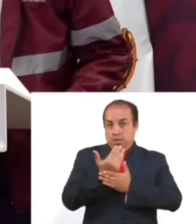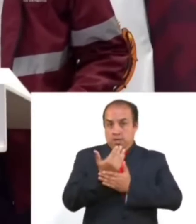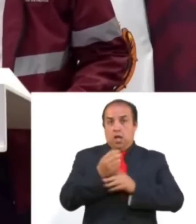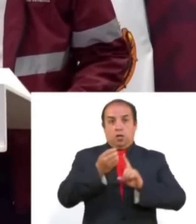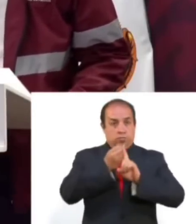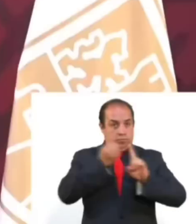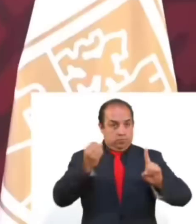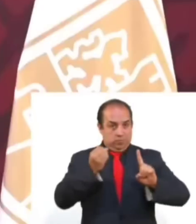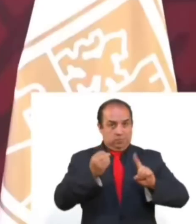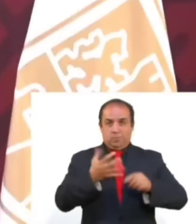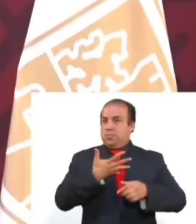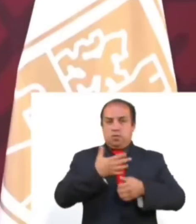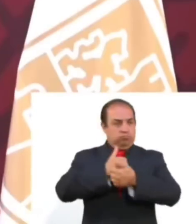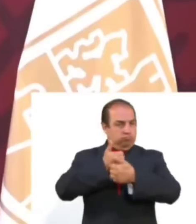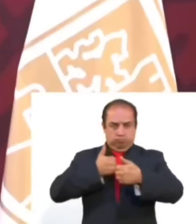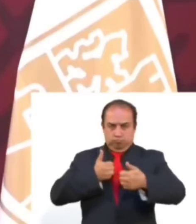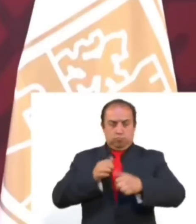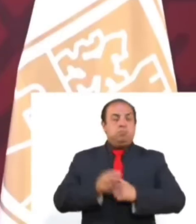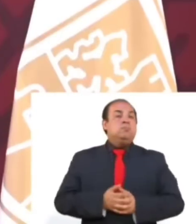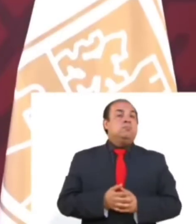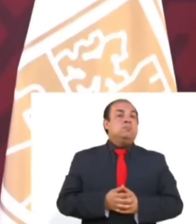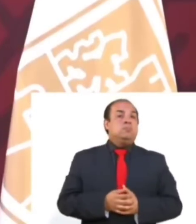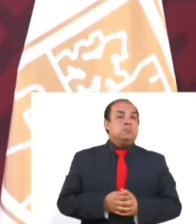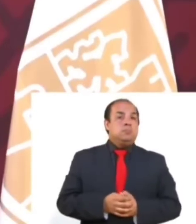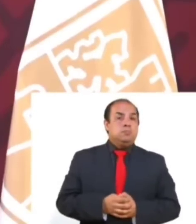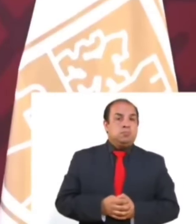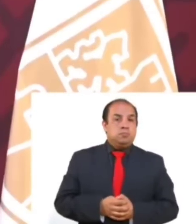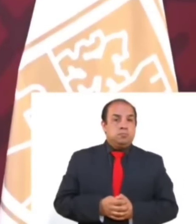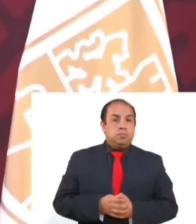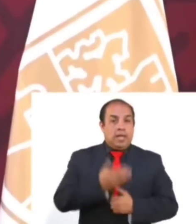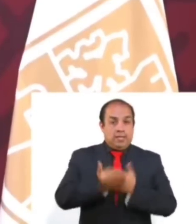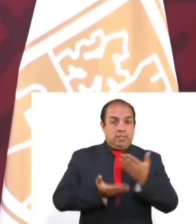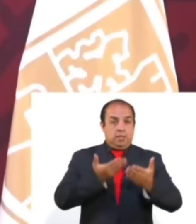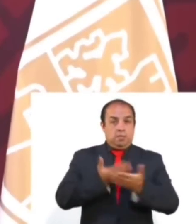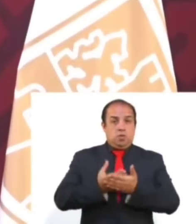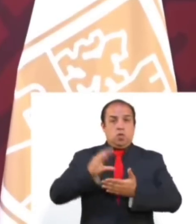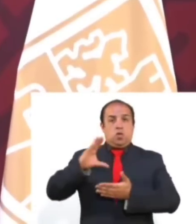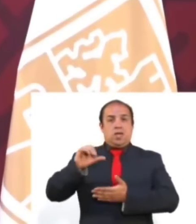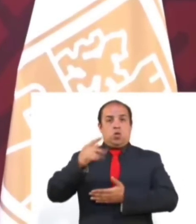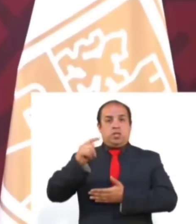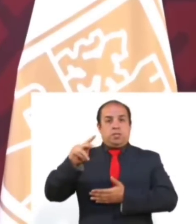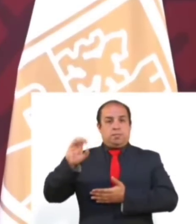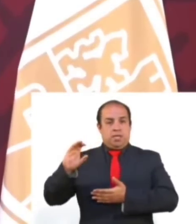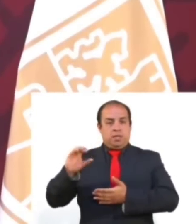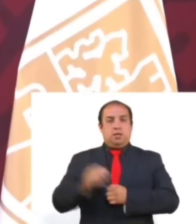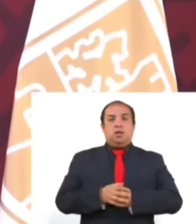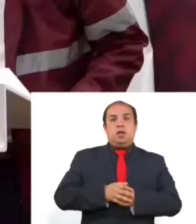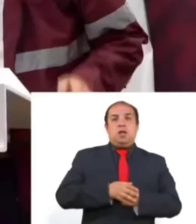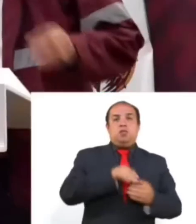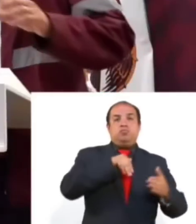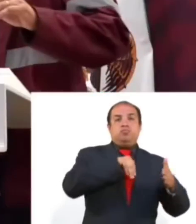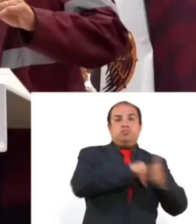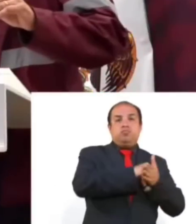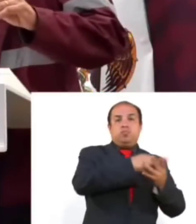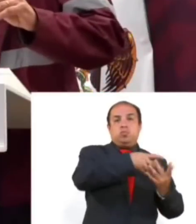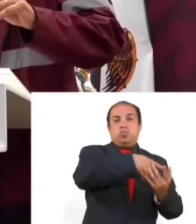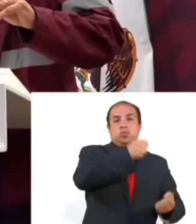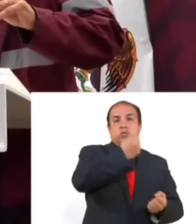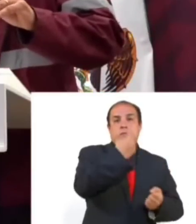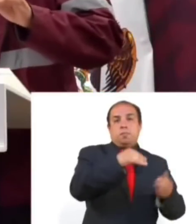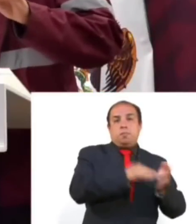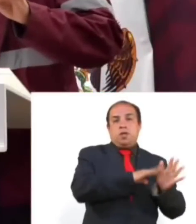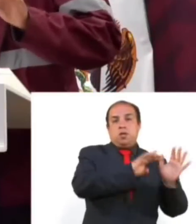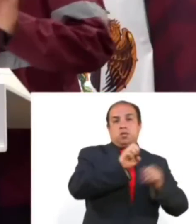contratiempos el servicio que va de acahualtepec a constitución de 1917 como